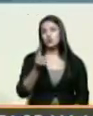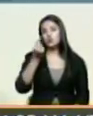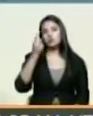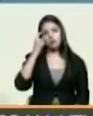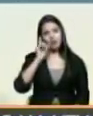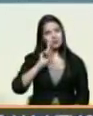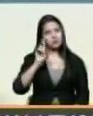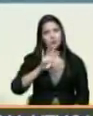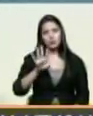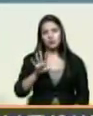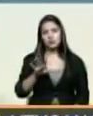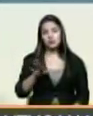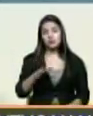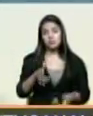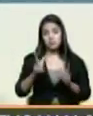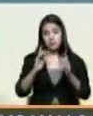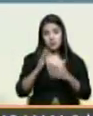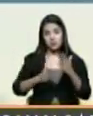día dimos tregua.